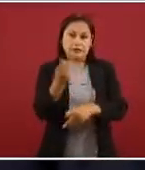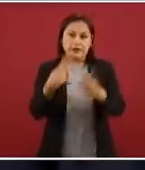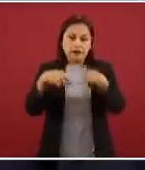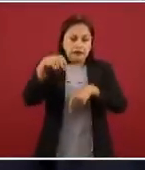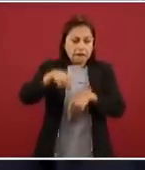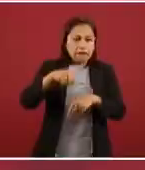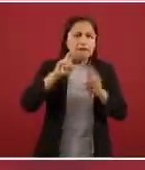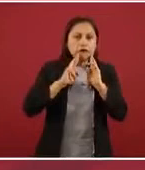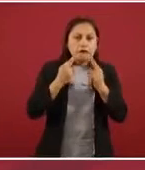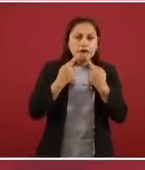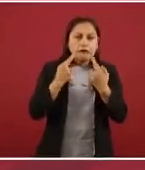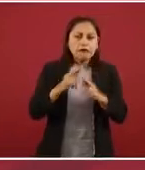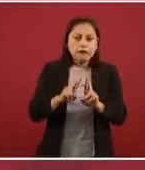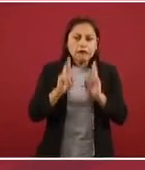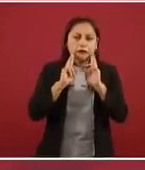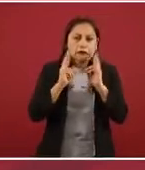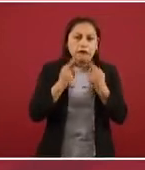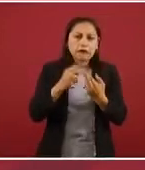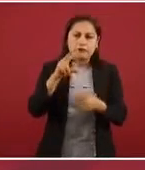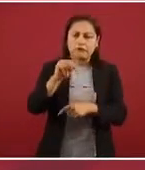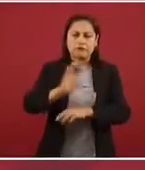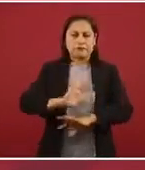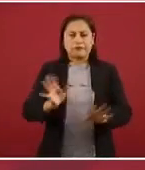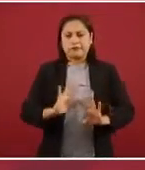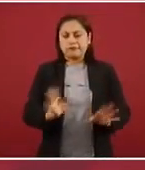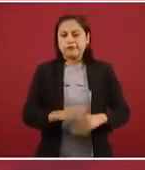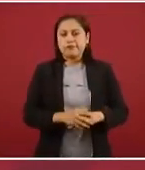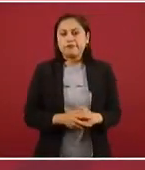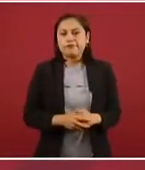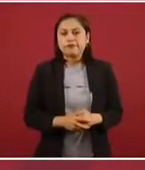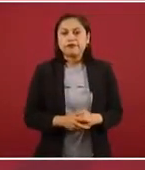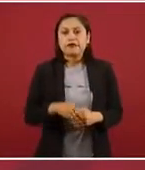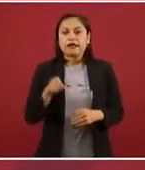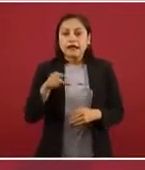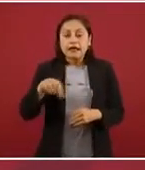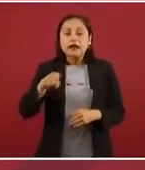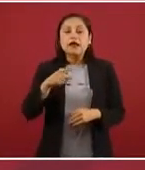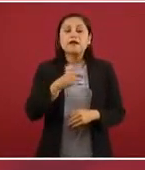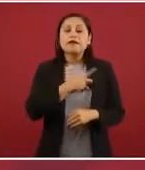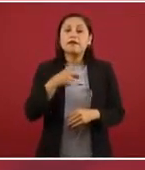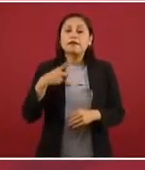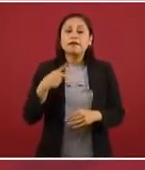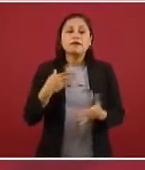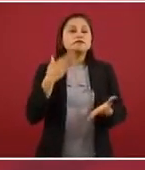las visitas a los domicilios, en estar